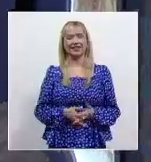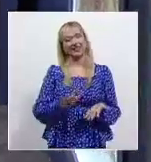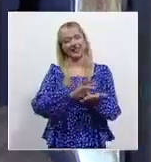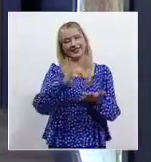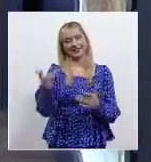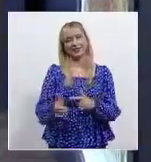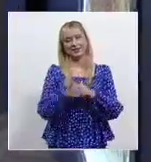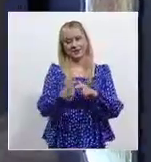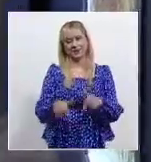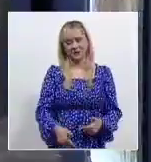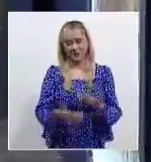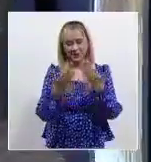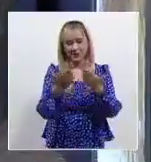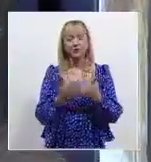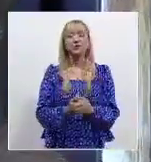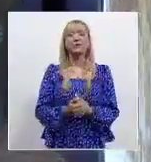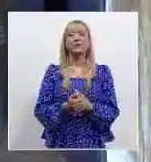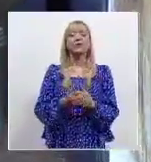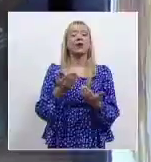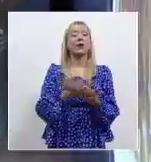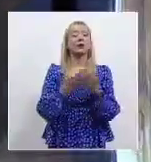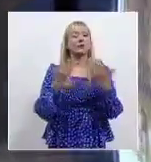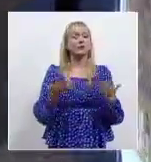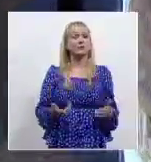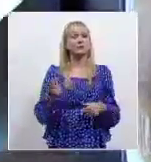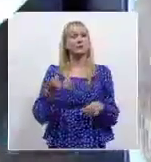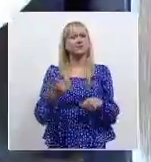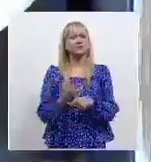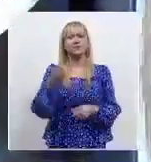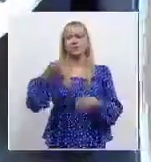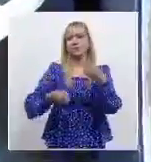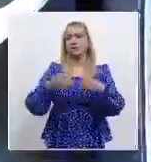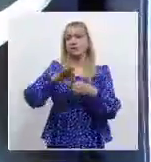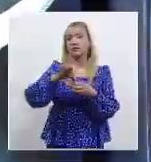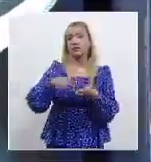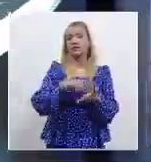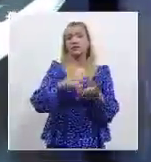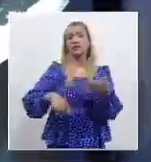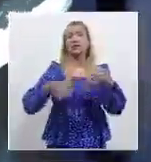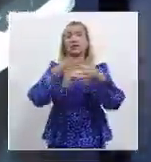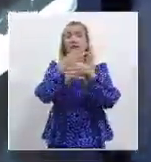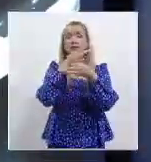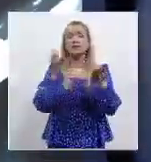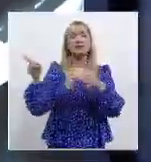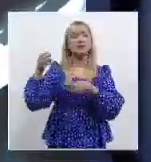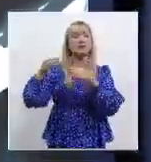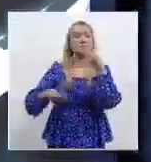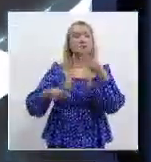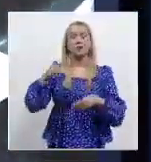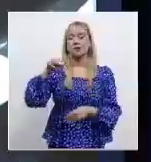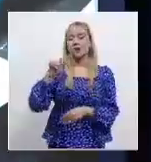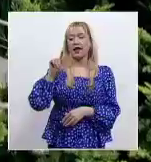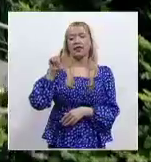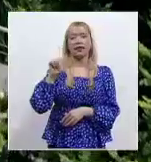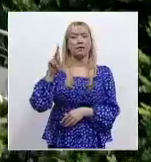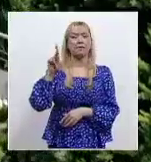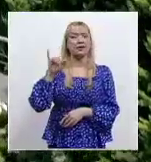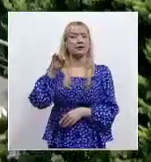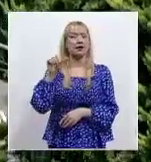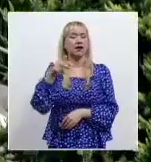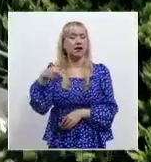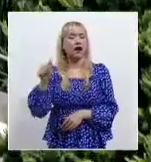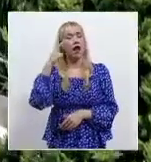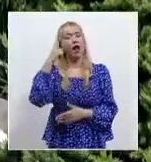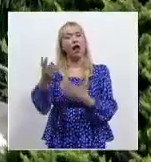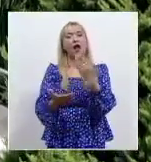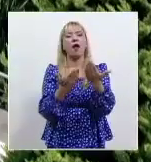Gracias por continuar con nosotros, ya estamos de regreso. El Tribunal Electoral dio a conocer el proyecto del magistrado Felipe de la Mata Bizaña, con el que